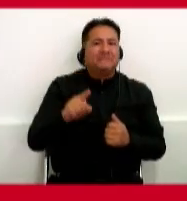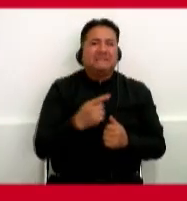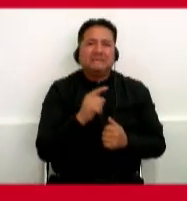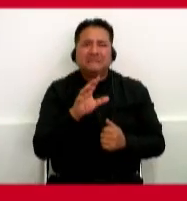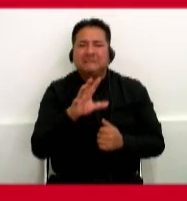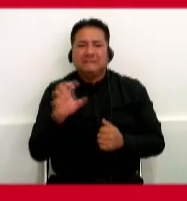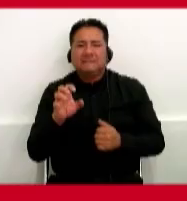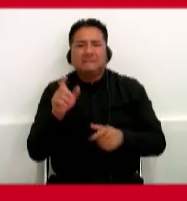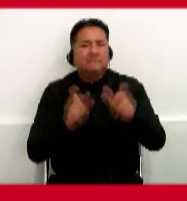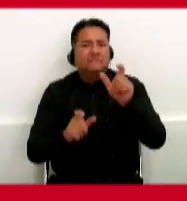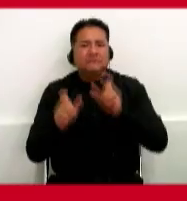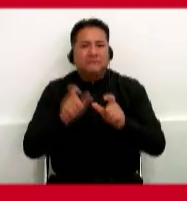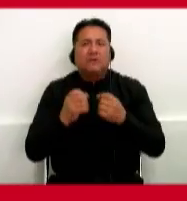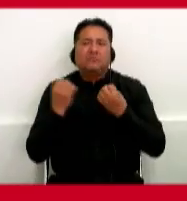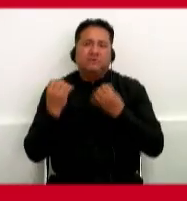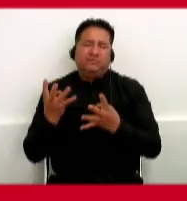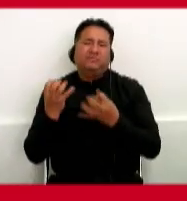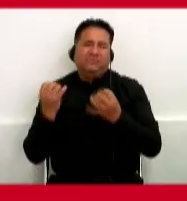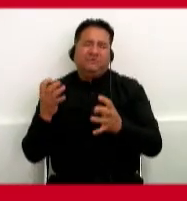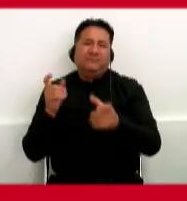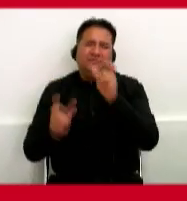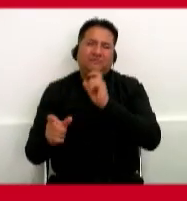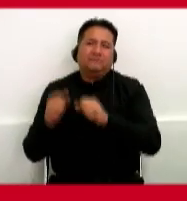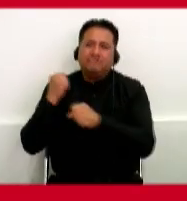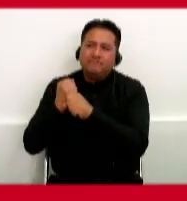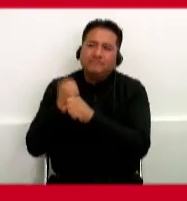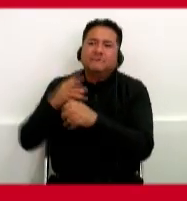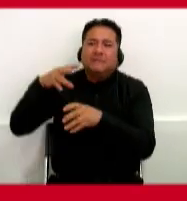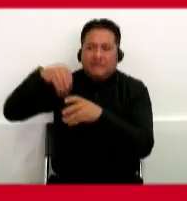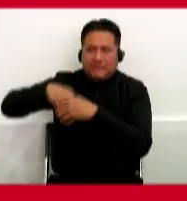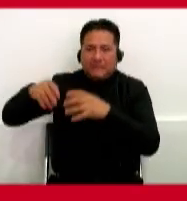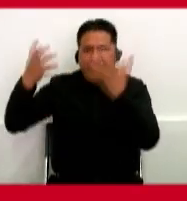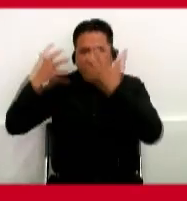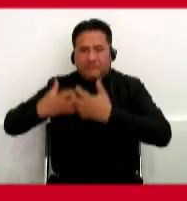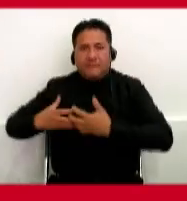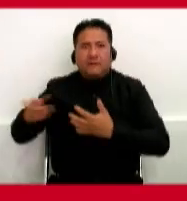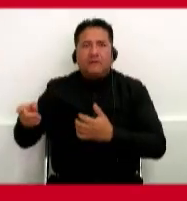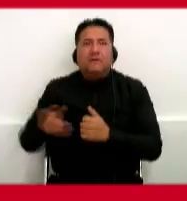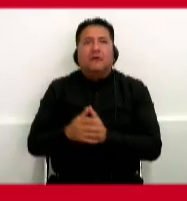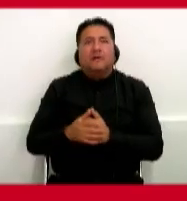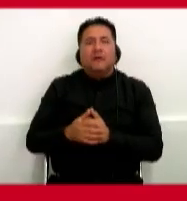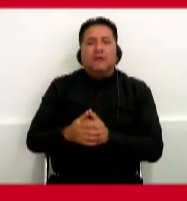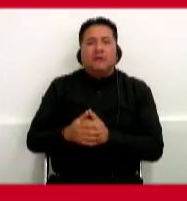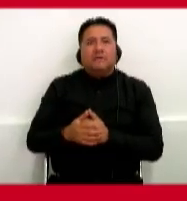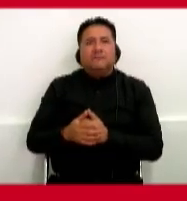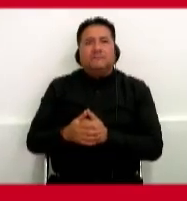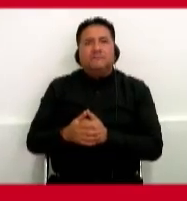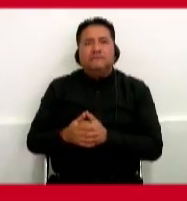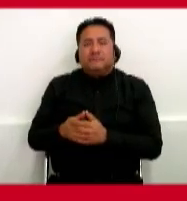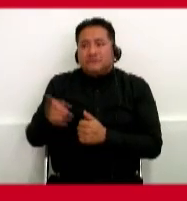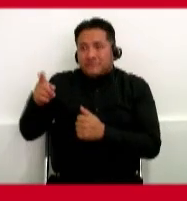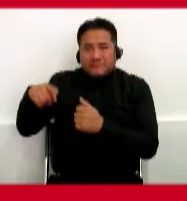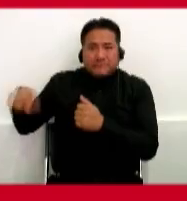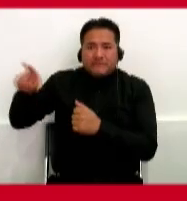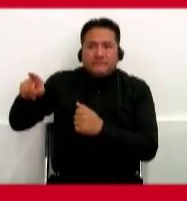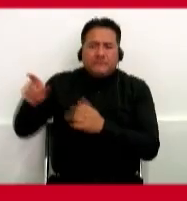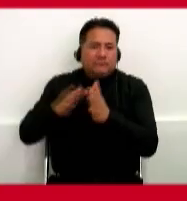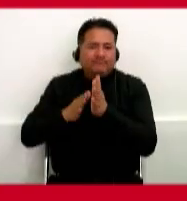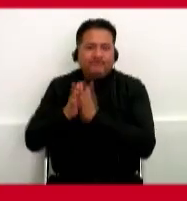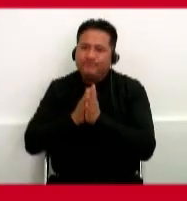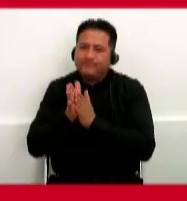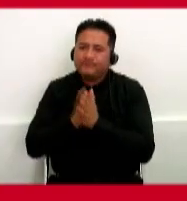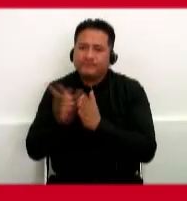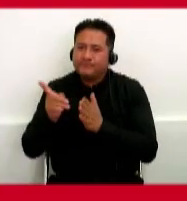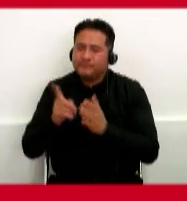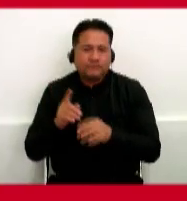en Volcan, tanto propios y terceros, y se encuentran en las distintas unidades de Volcan, quienes con el entusiasmo que tienen,